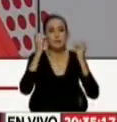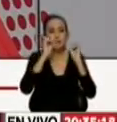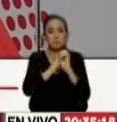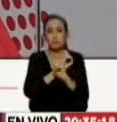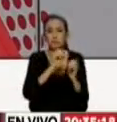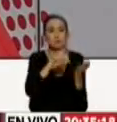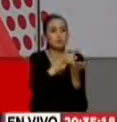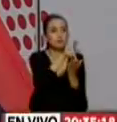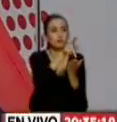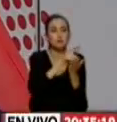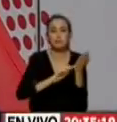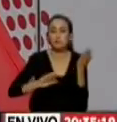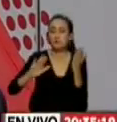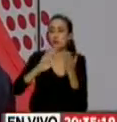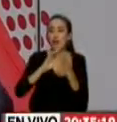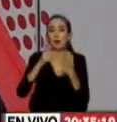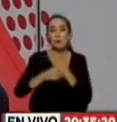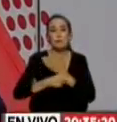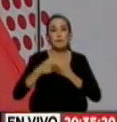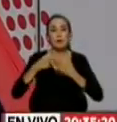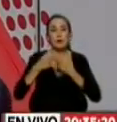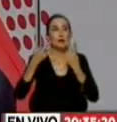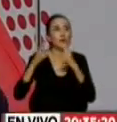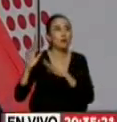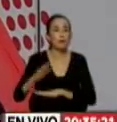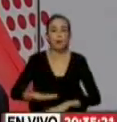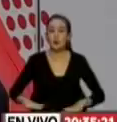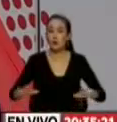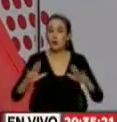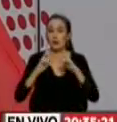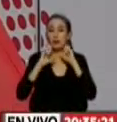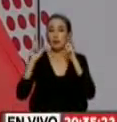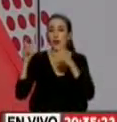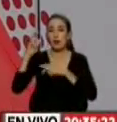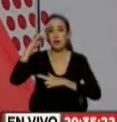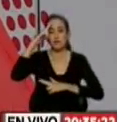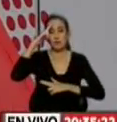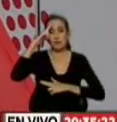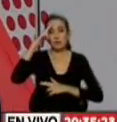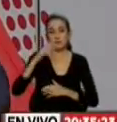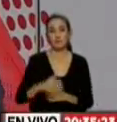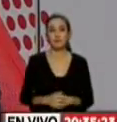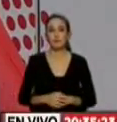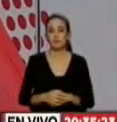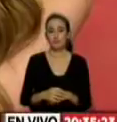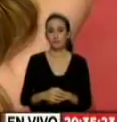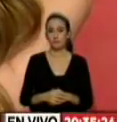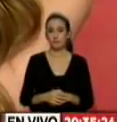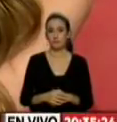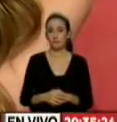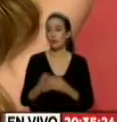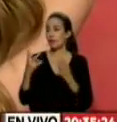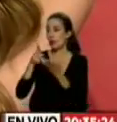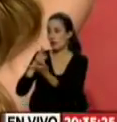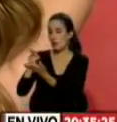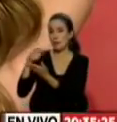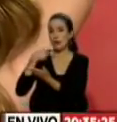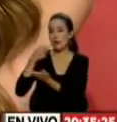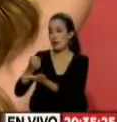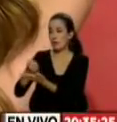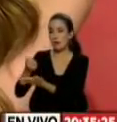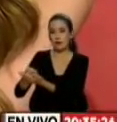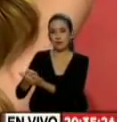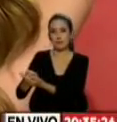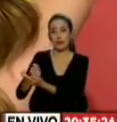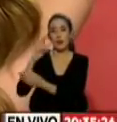insaciables, las reservas que tiene de petróleo y el uso monopólico de la fuerza, el ejército que se encuentra atrás. Y súmale también la indemnización que le va a pedir a Colombia, lo que